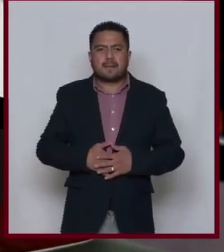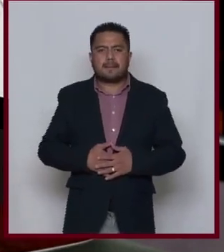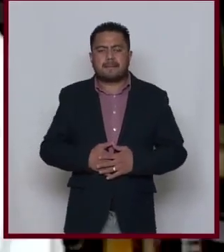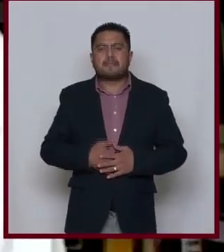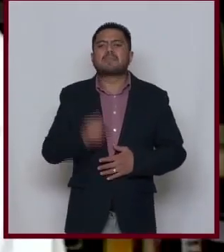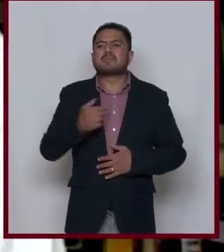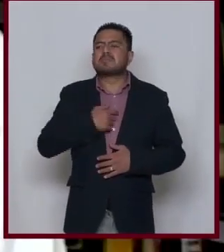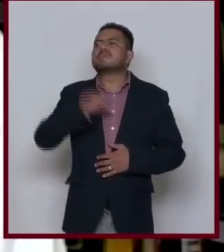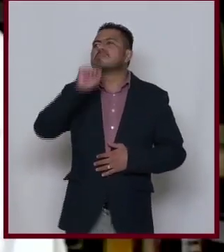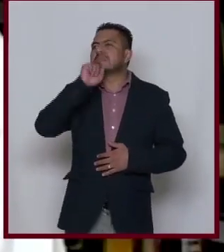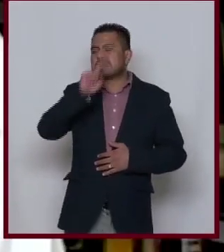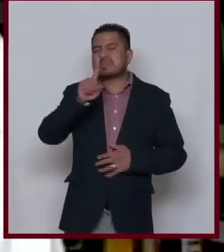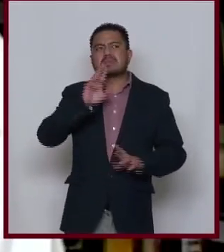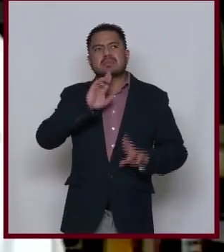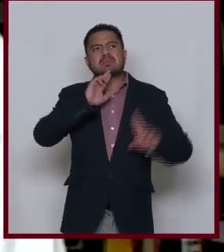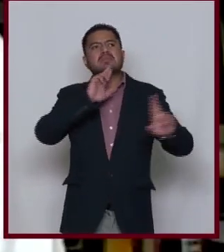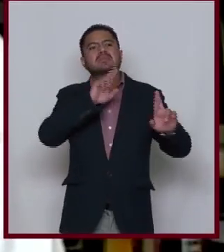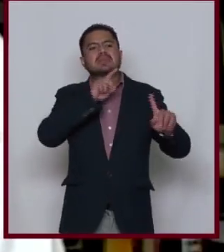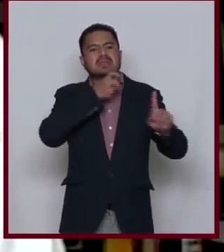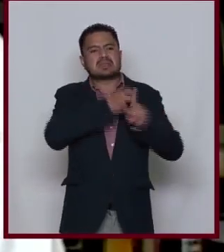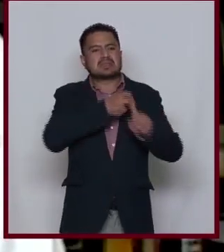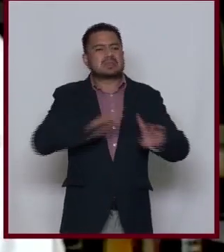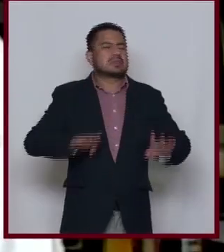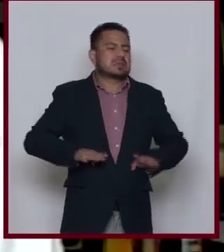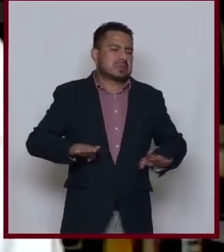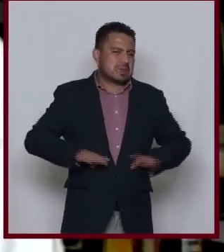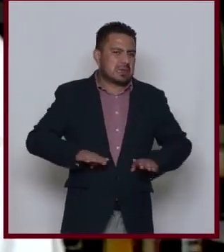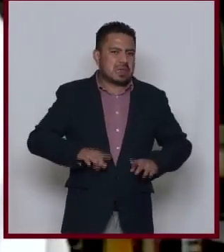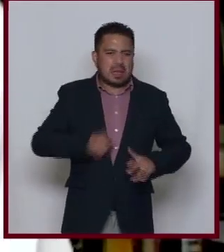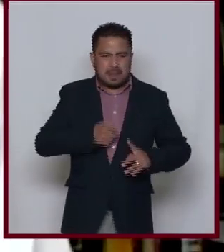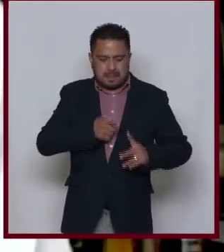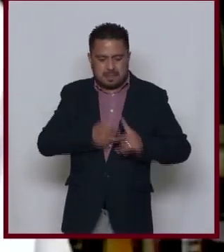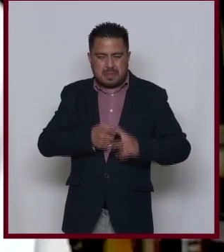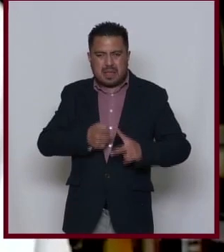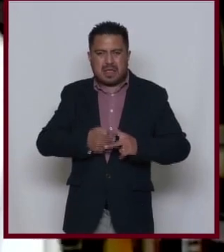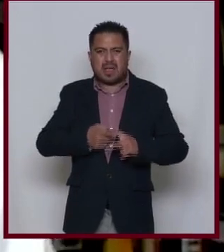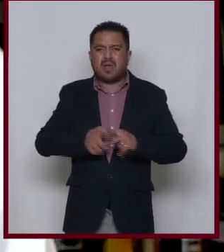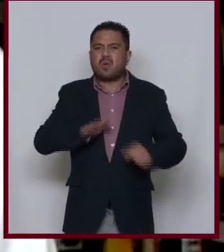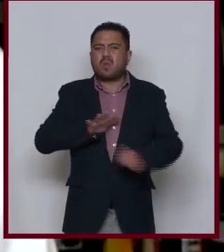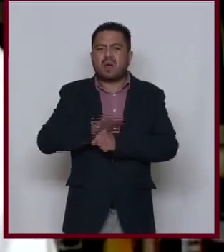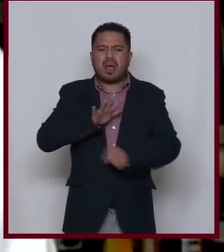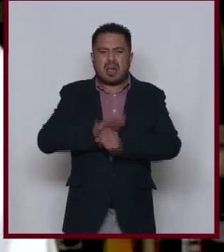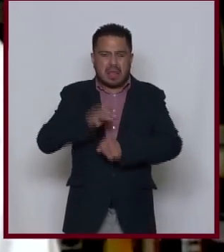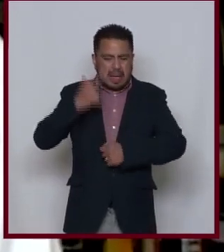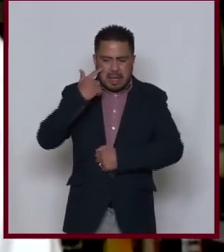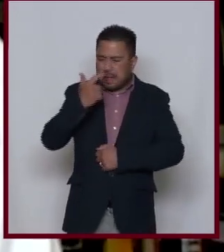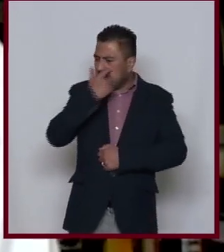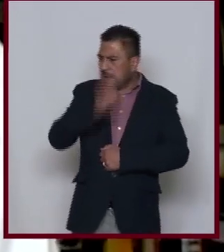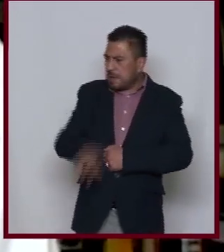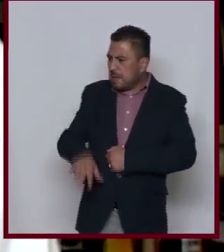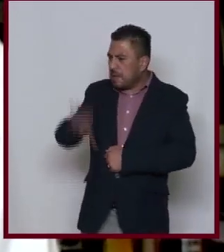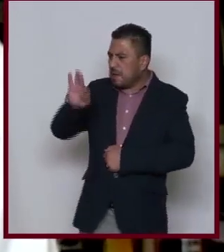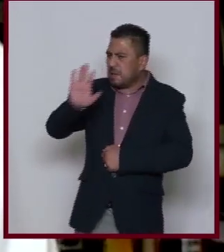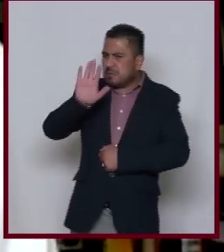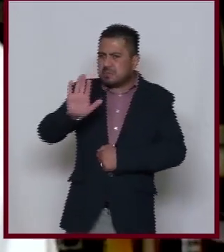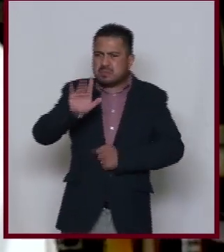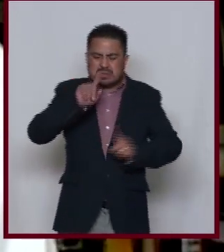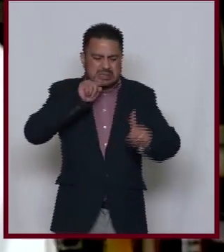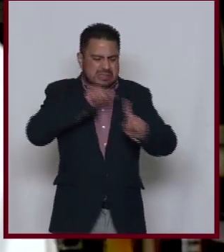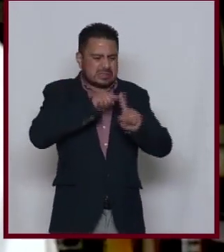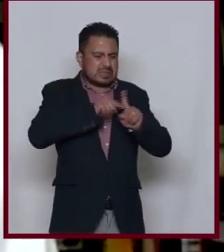Yo también allí le respondería similar. O sea, las matemáticas desde cualquier punto de vista, pues son